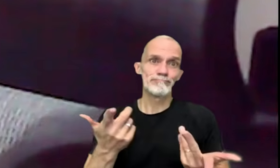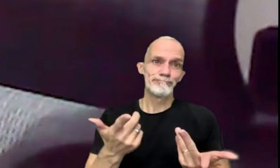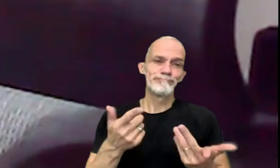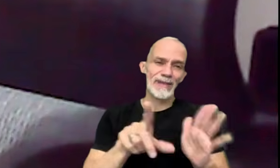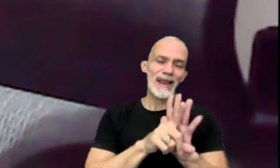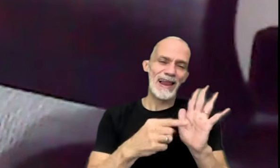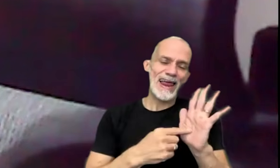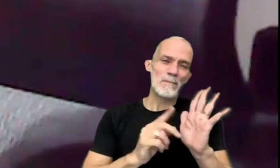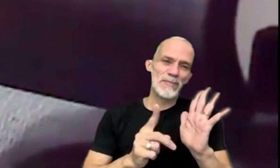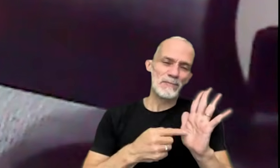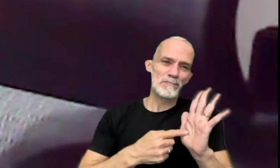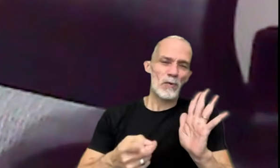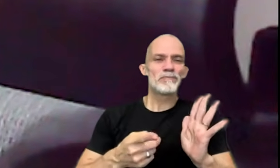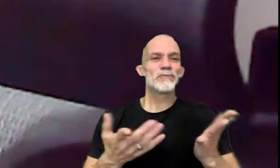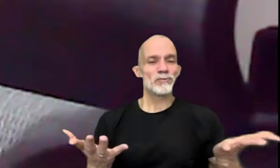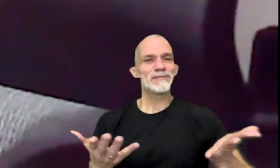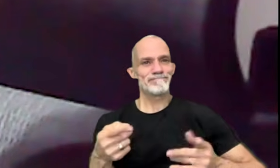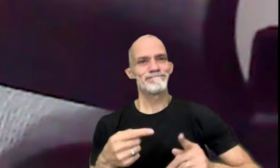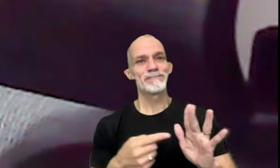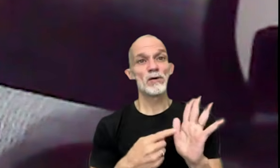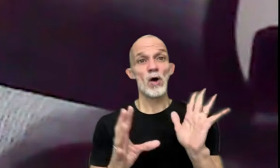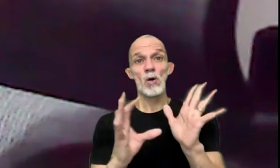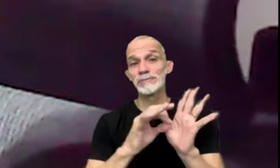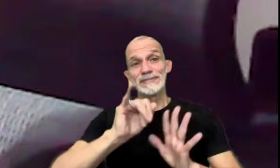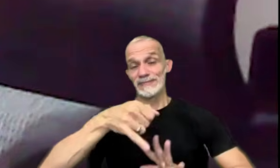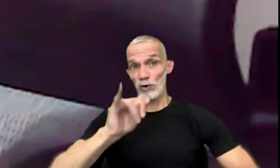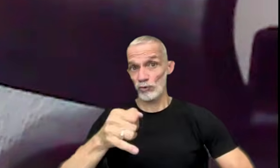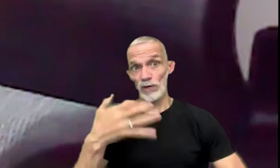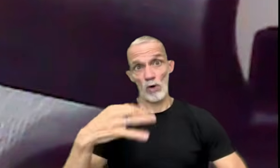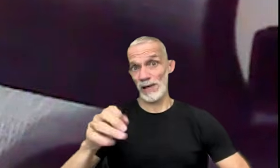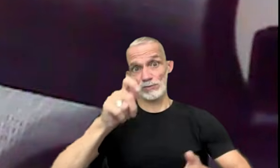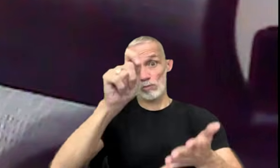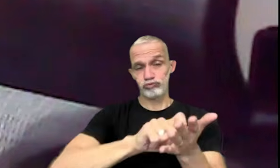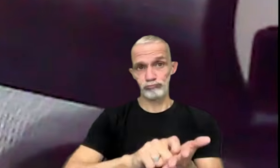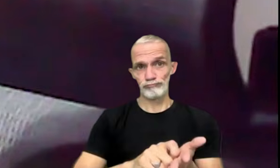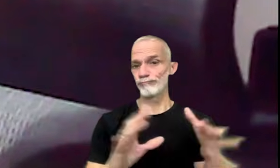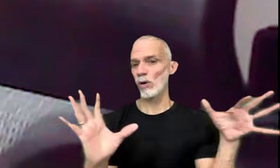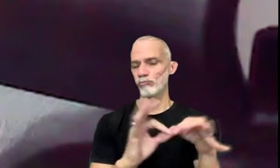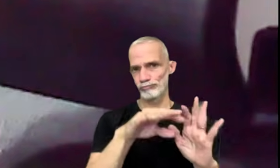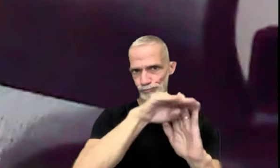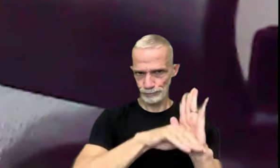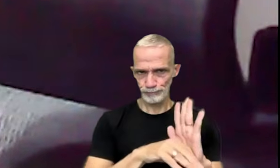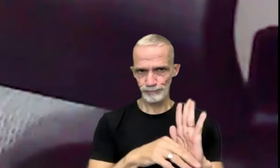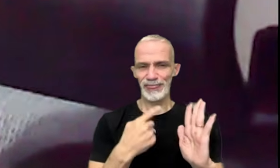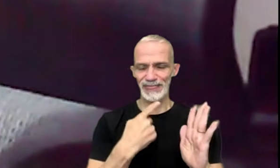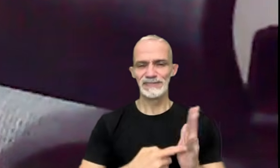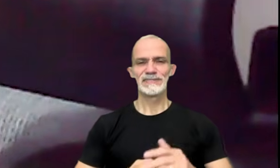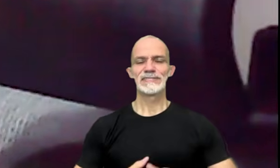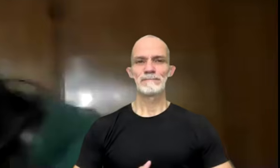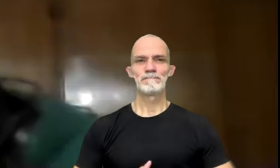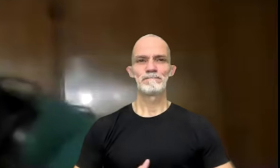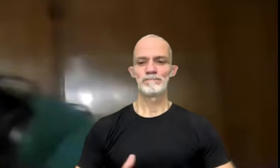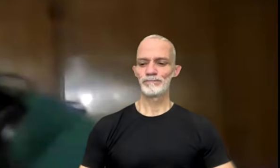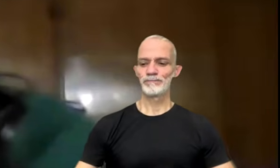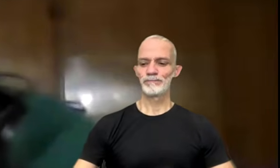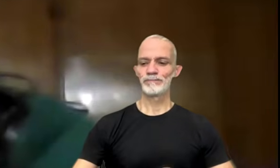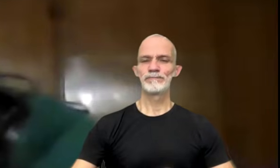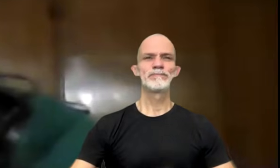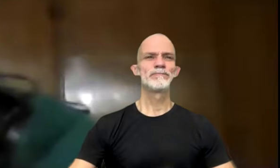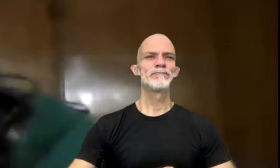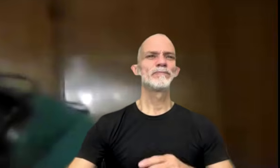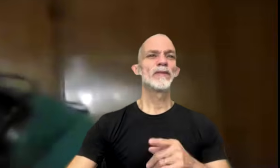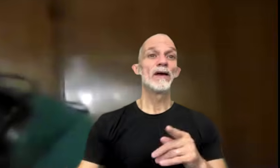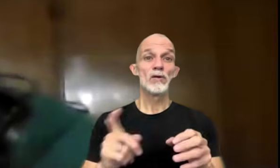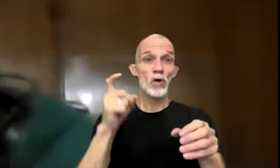alcanza la 19.550. Entonces, sí o sí están obligadas, ahí por literalidad. acá hay otra.